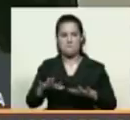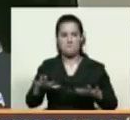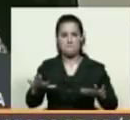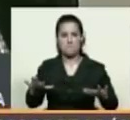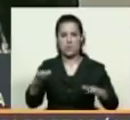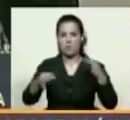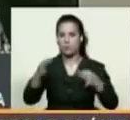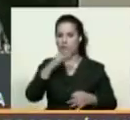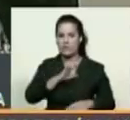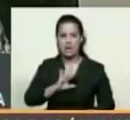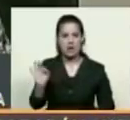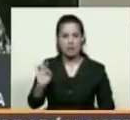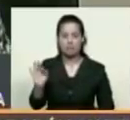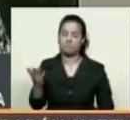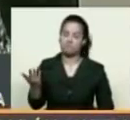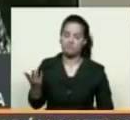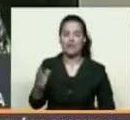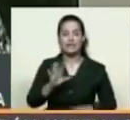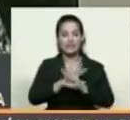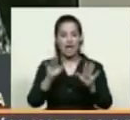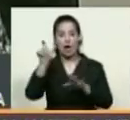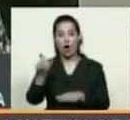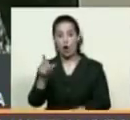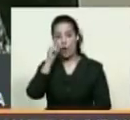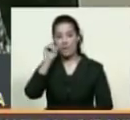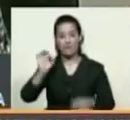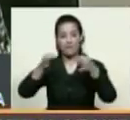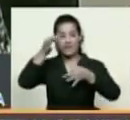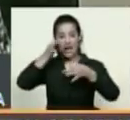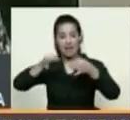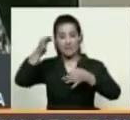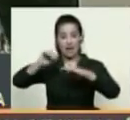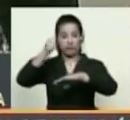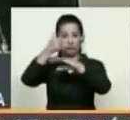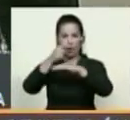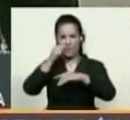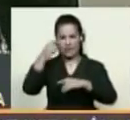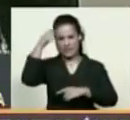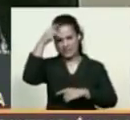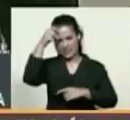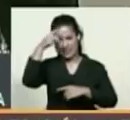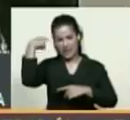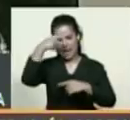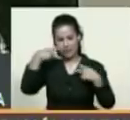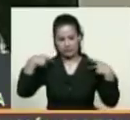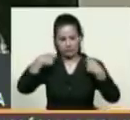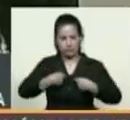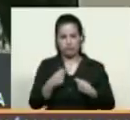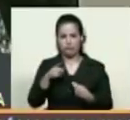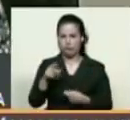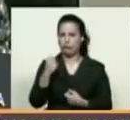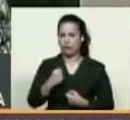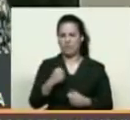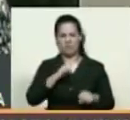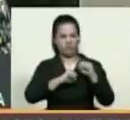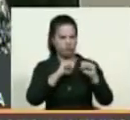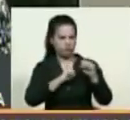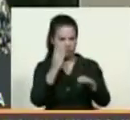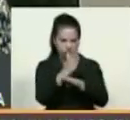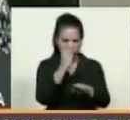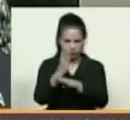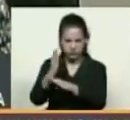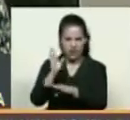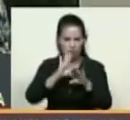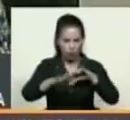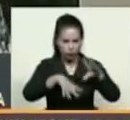hemos visto la actuación del Fiscal General de la República, un combate intenso contra la corrupción a solicitud,